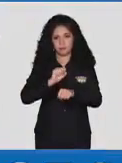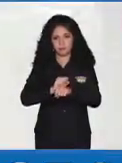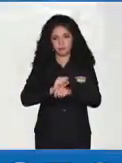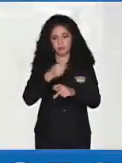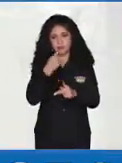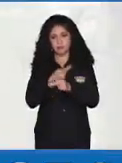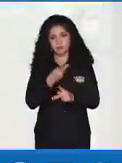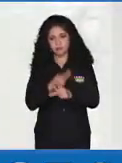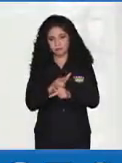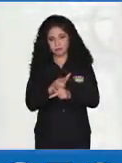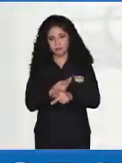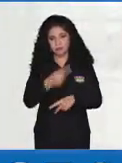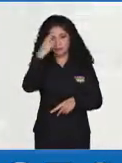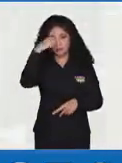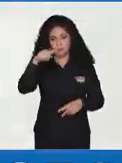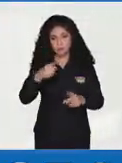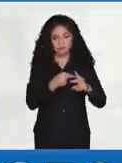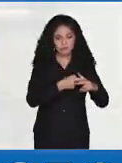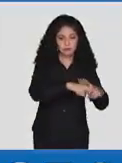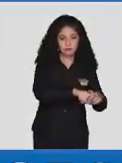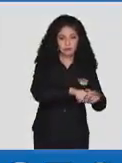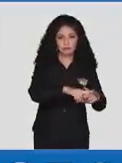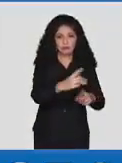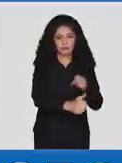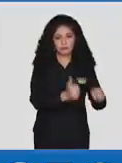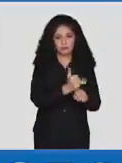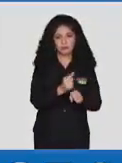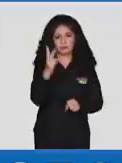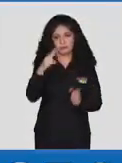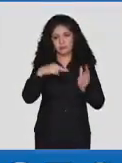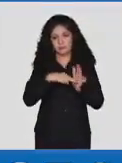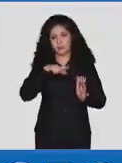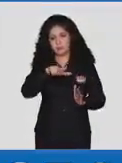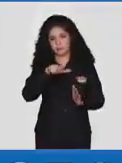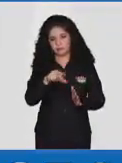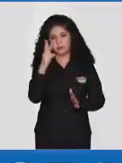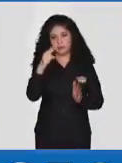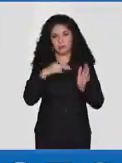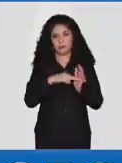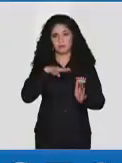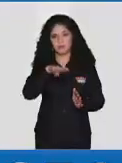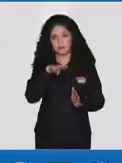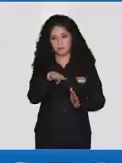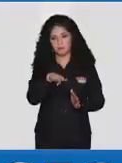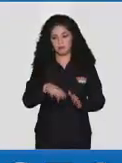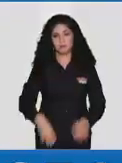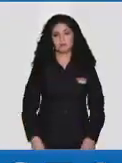primarias, secundarias y preparatorias para comenzar el ciclo escolar